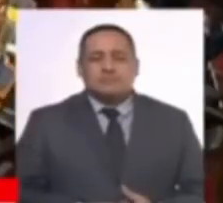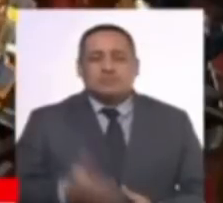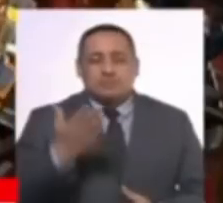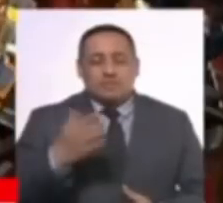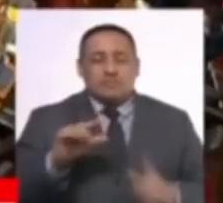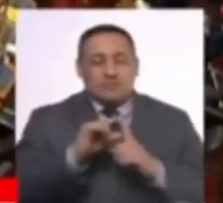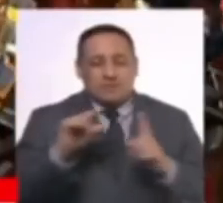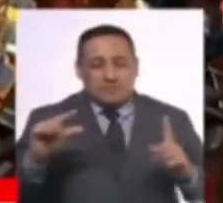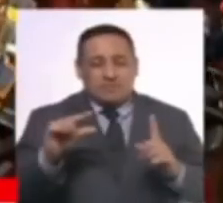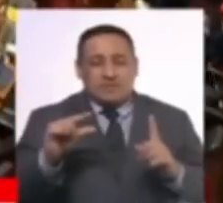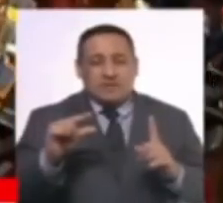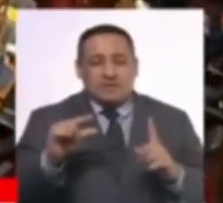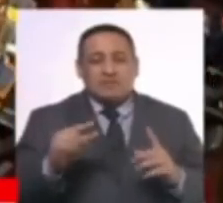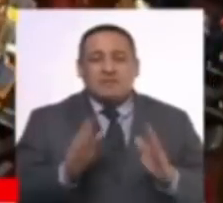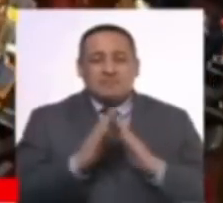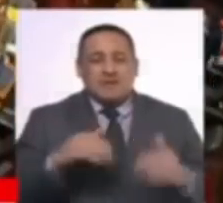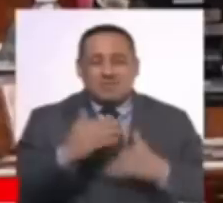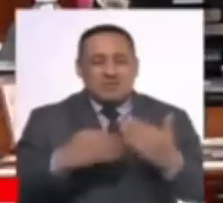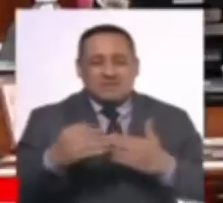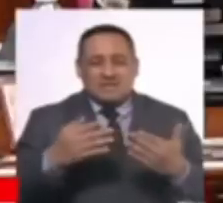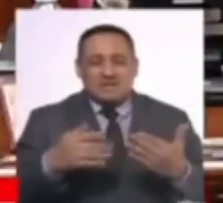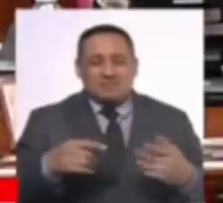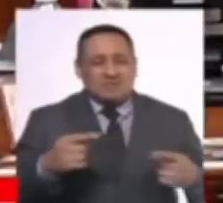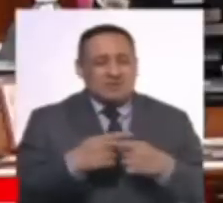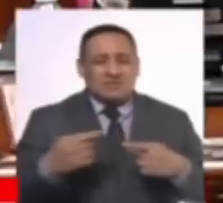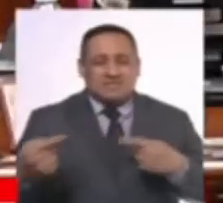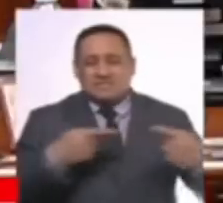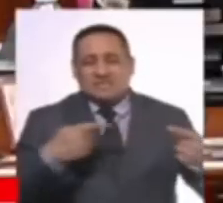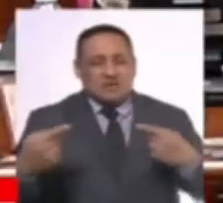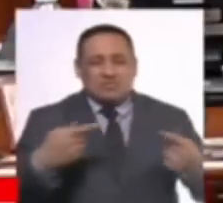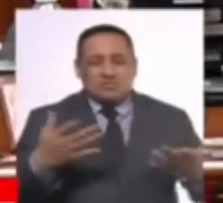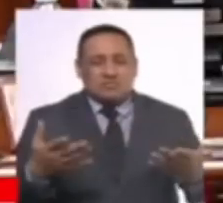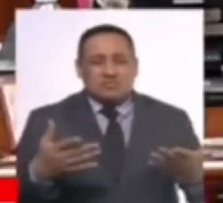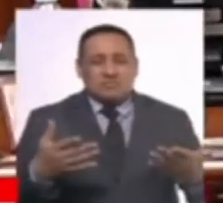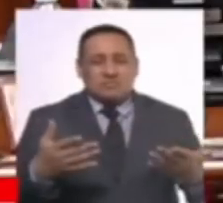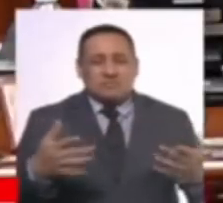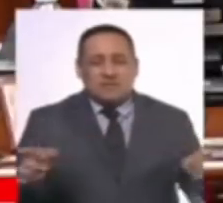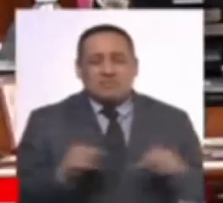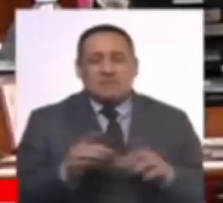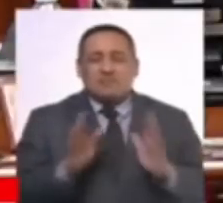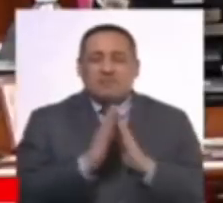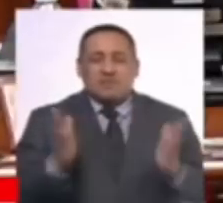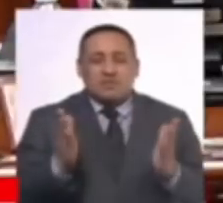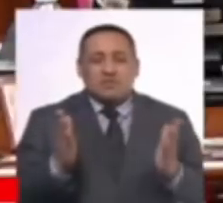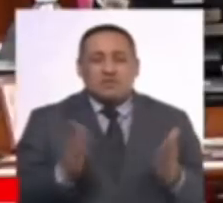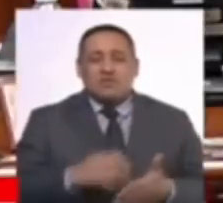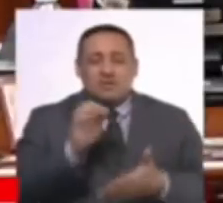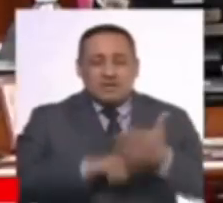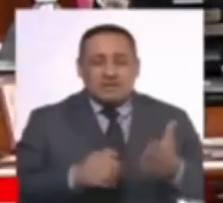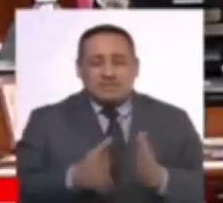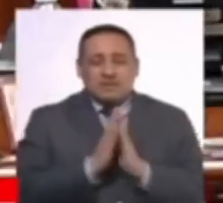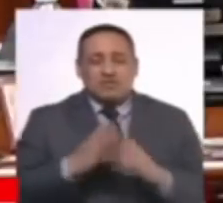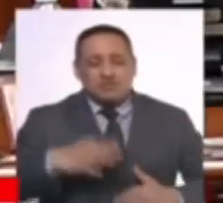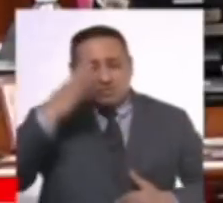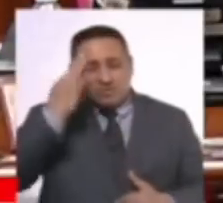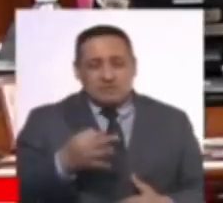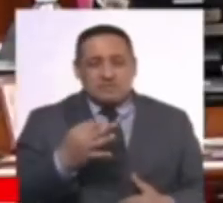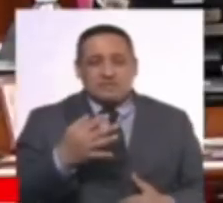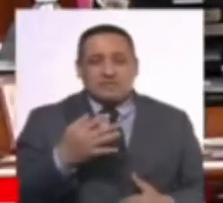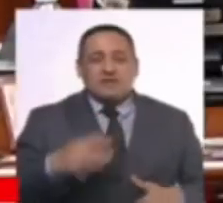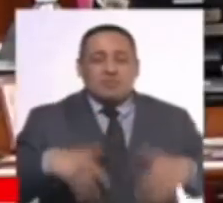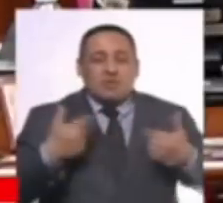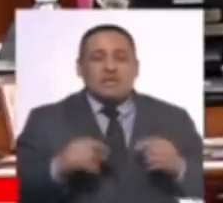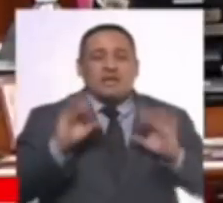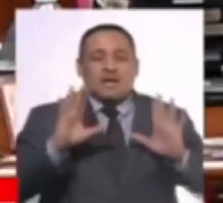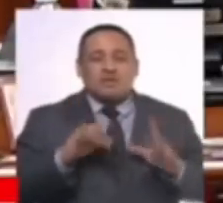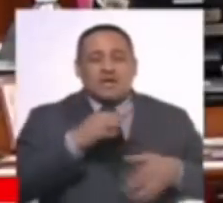hágame, por favor, para no que vayamos en salud en el debate, retire lo que creo que puede